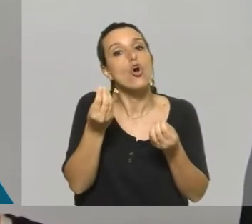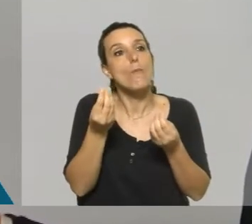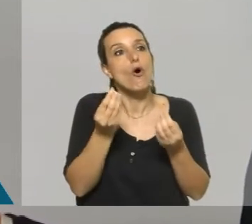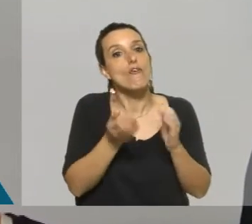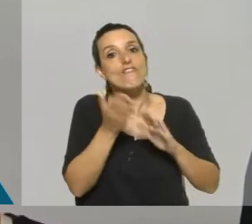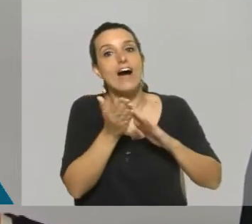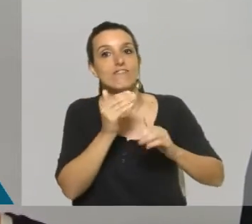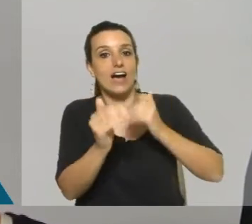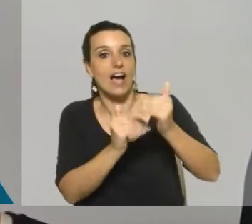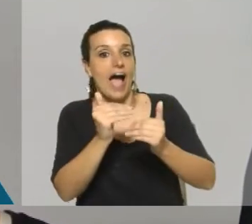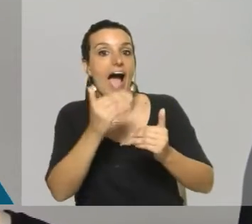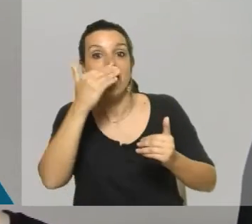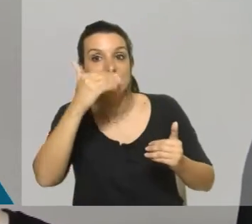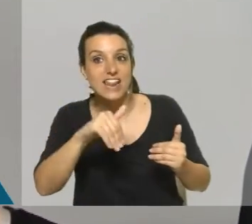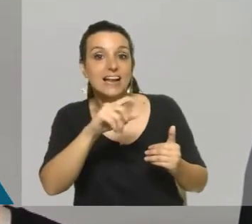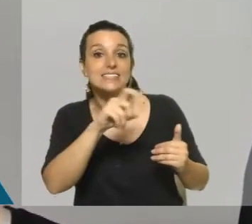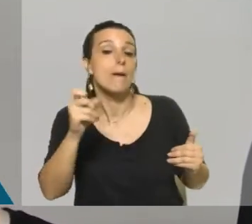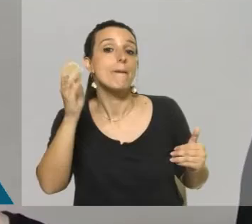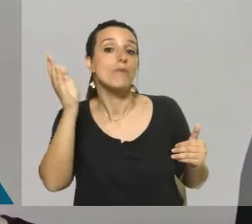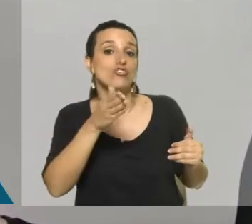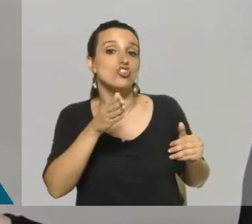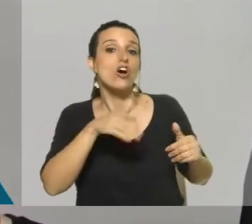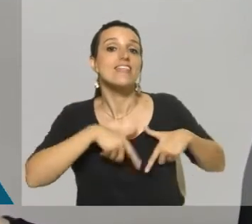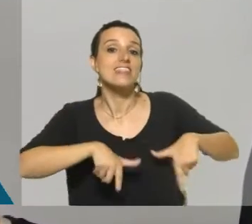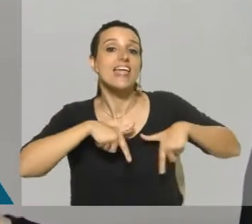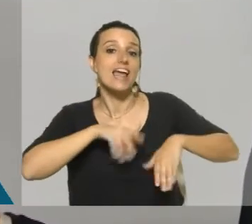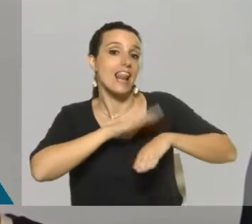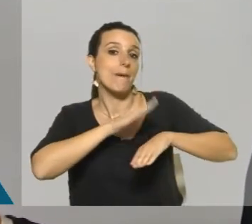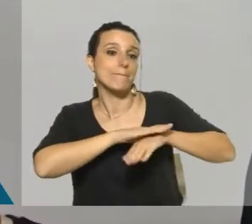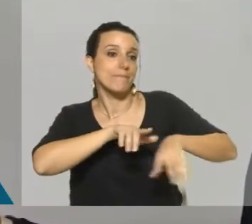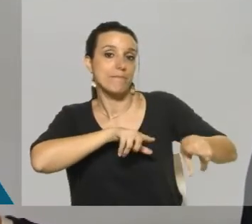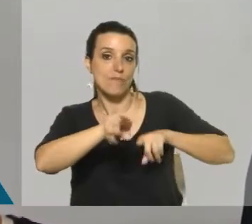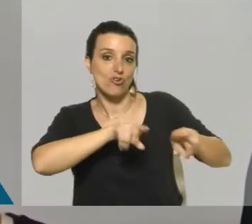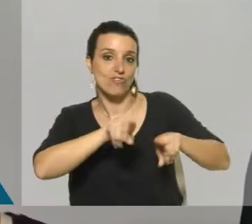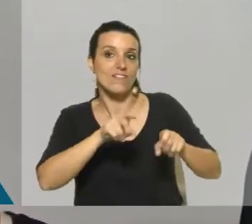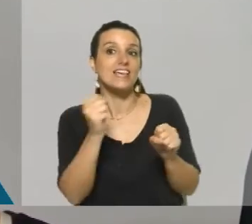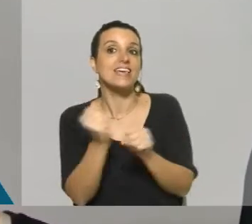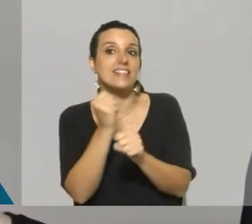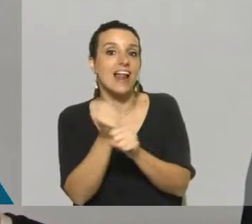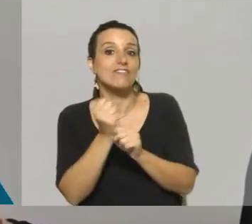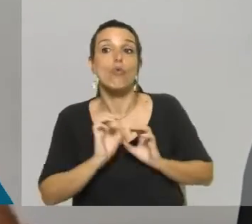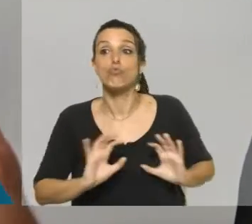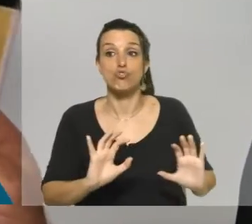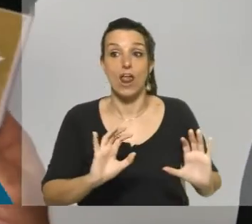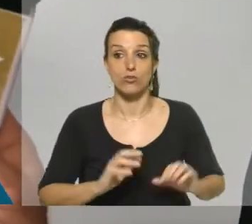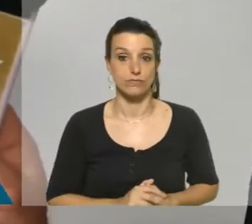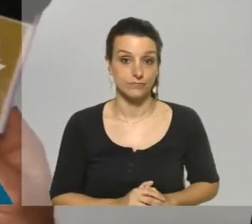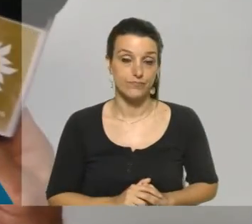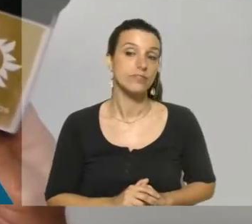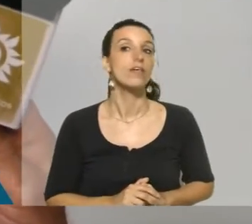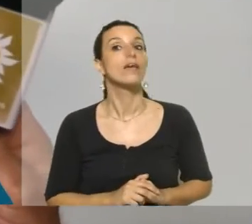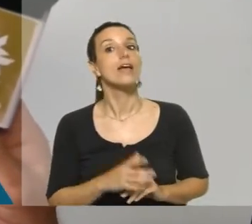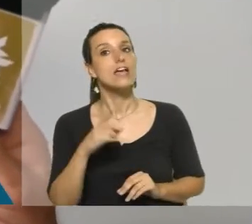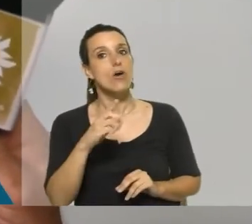para que termine siendo 100% gestionado por la intendencia de Montevideo y realizado por que sea el municipales en este caso